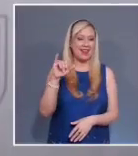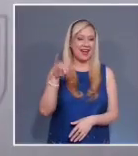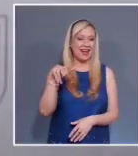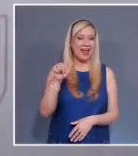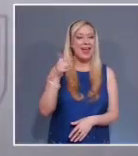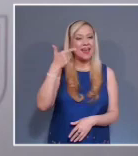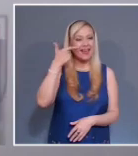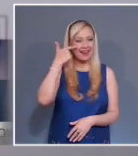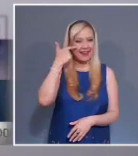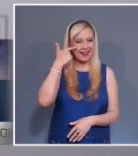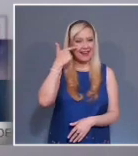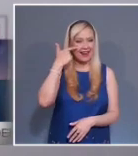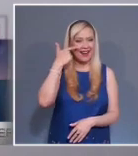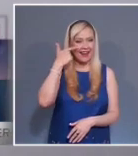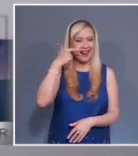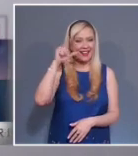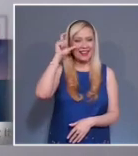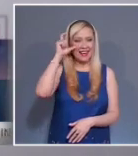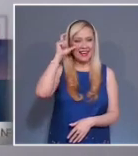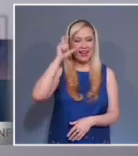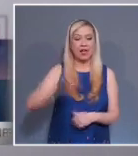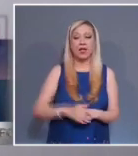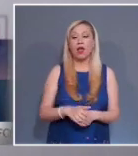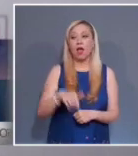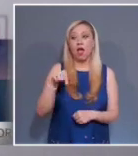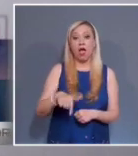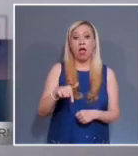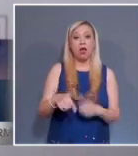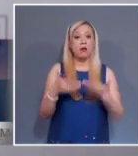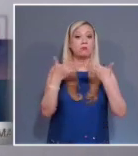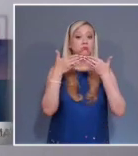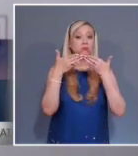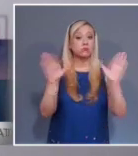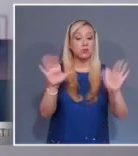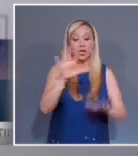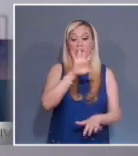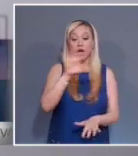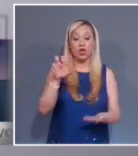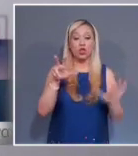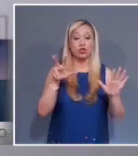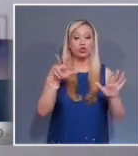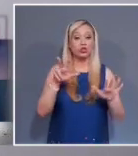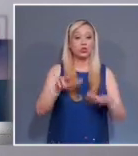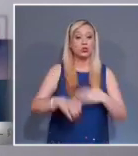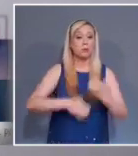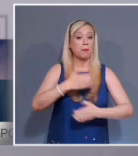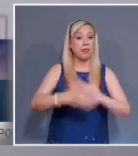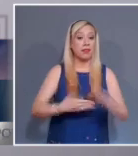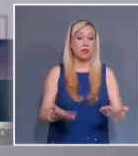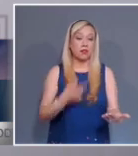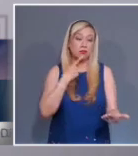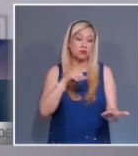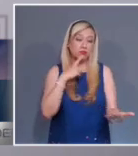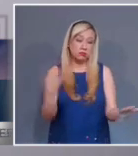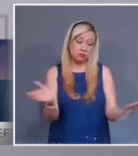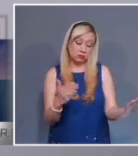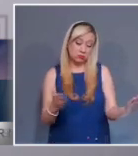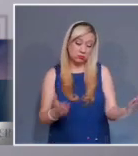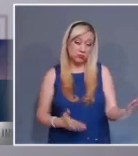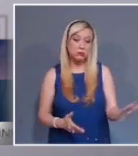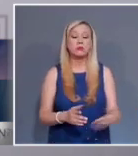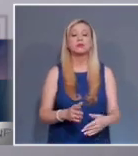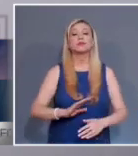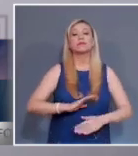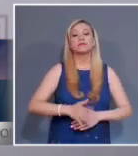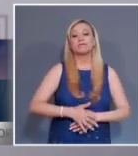el COPRED ha abierto 518 expedientes por discriminación por embarazo, que es principalmente por despido, pero no